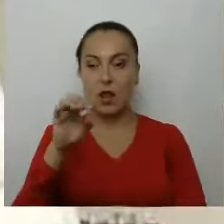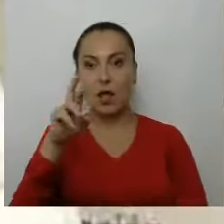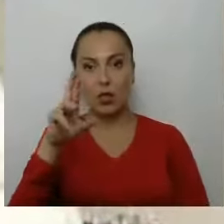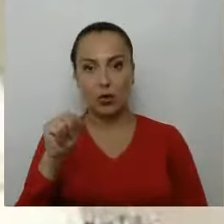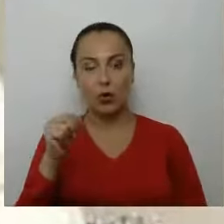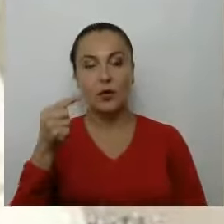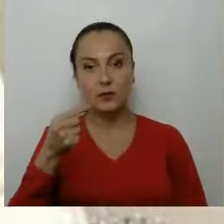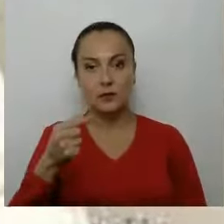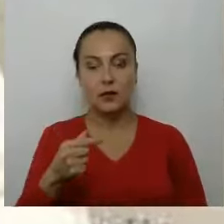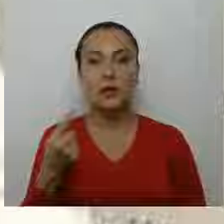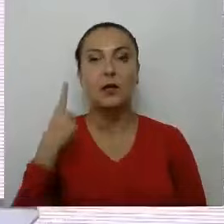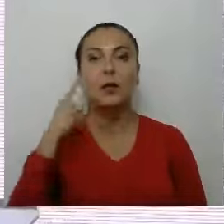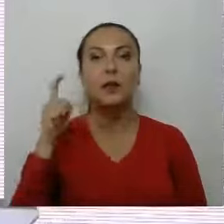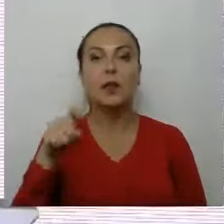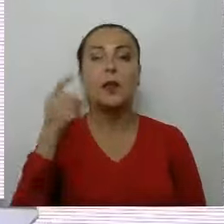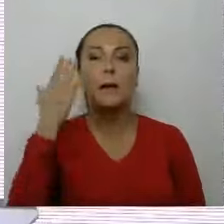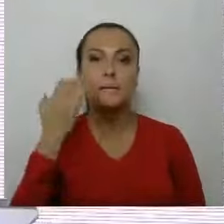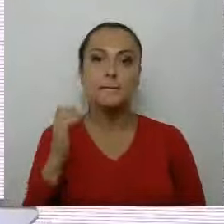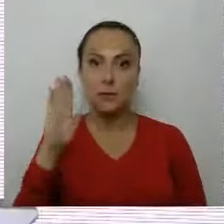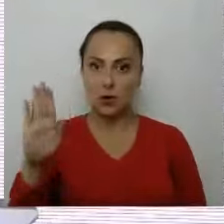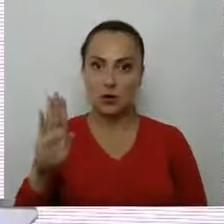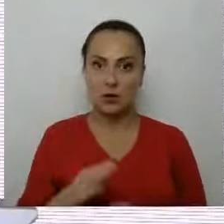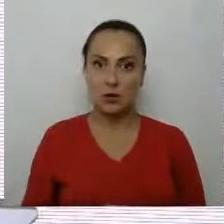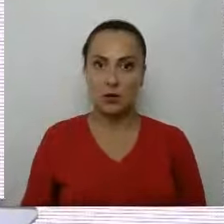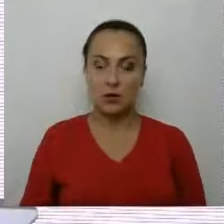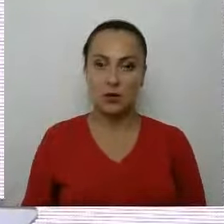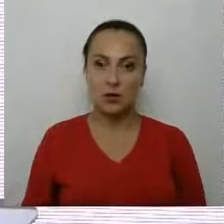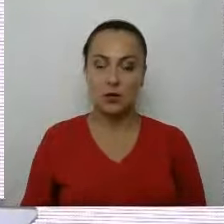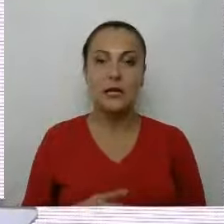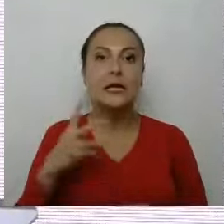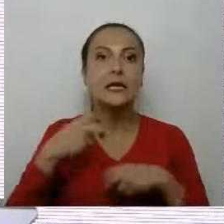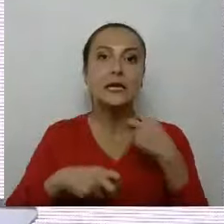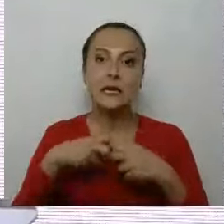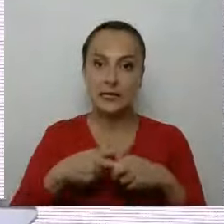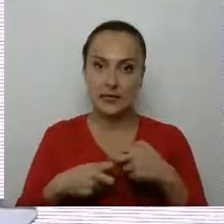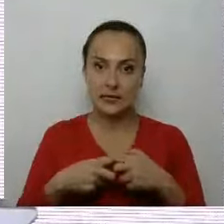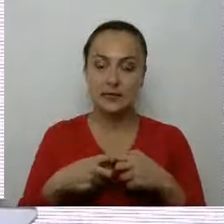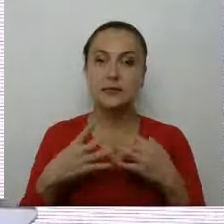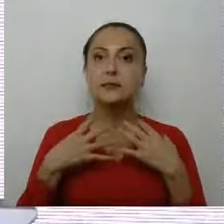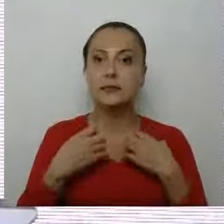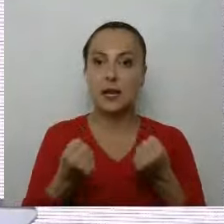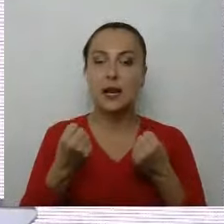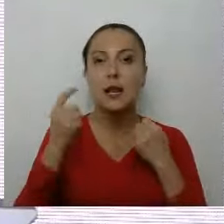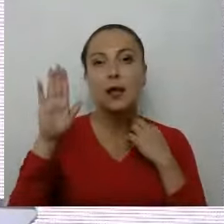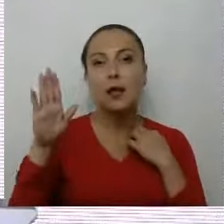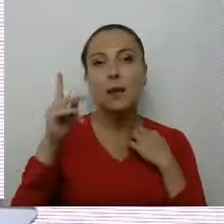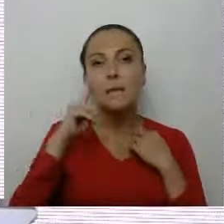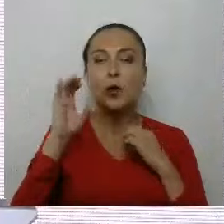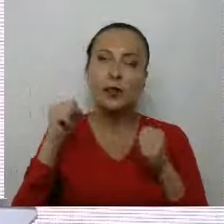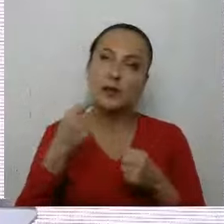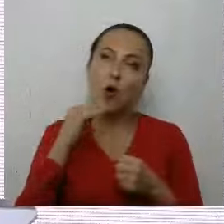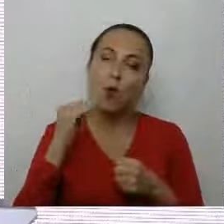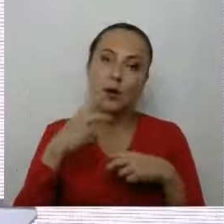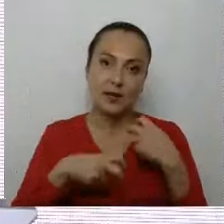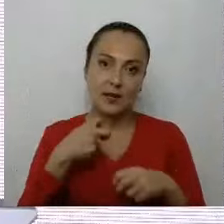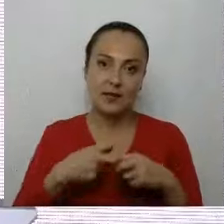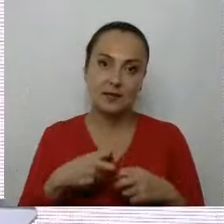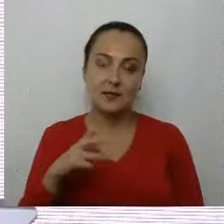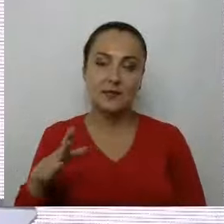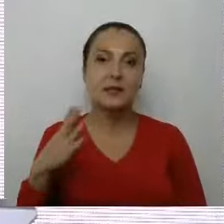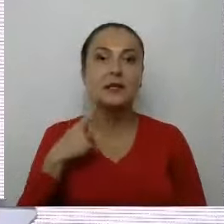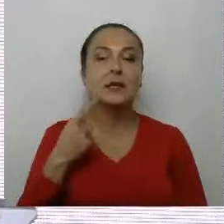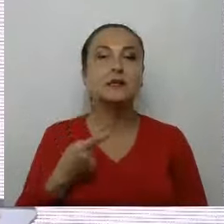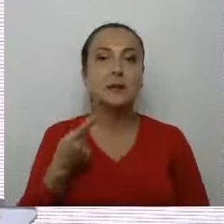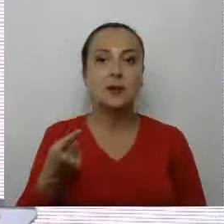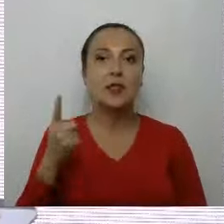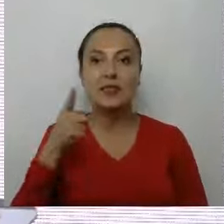da debido a la crisis, bueno, sanitaria, por decirlo, podemos decirlo así, la emergencia sanitaria que se presenta desde el lunes